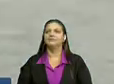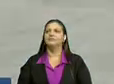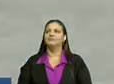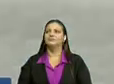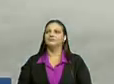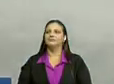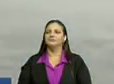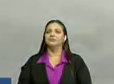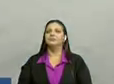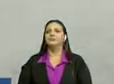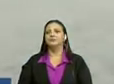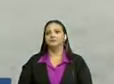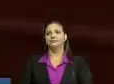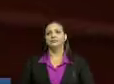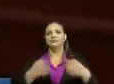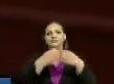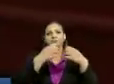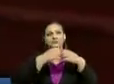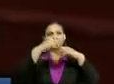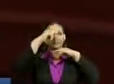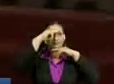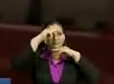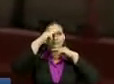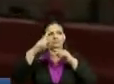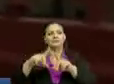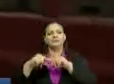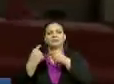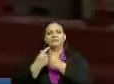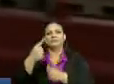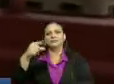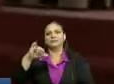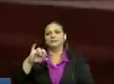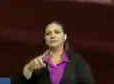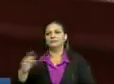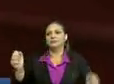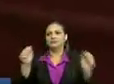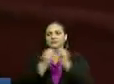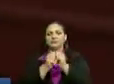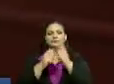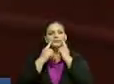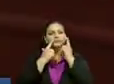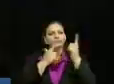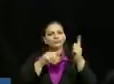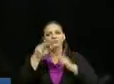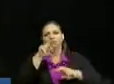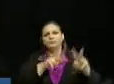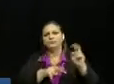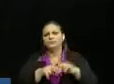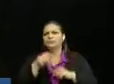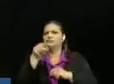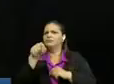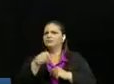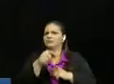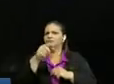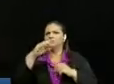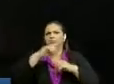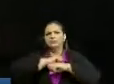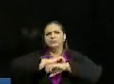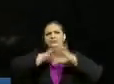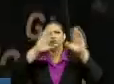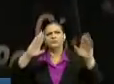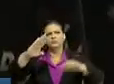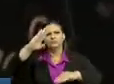un equipo de noticia, acompañado por el GIR, recorrió el Golfo de Guayaquil, donde se constató que en horas de la mañana